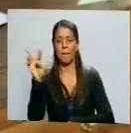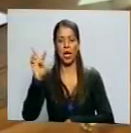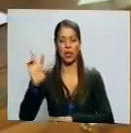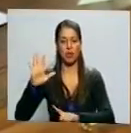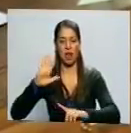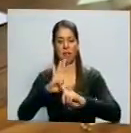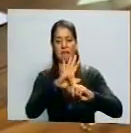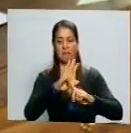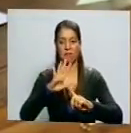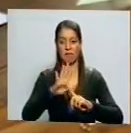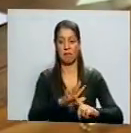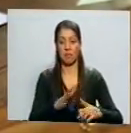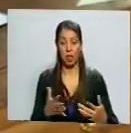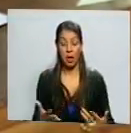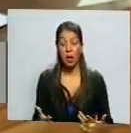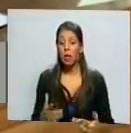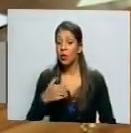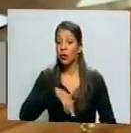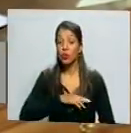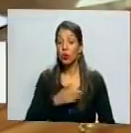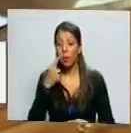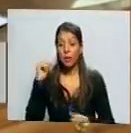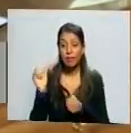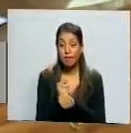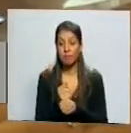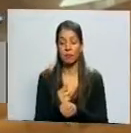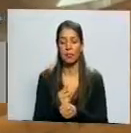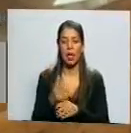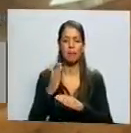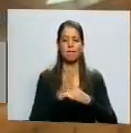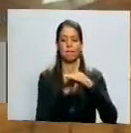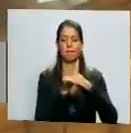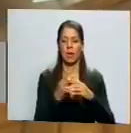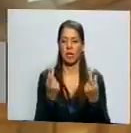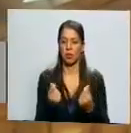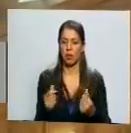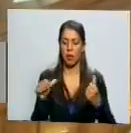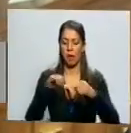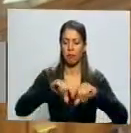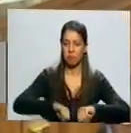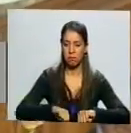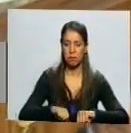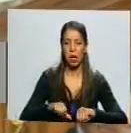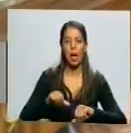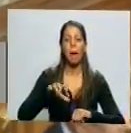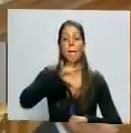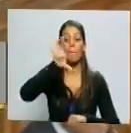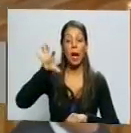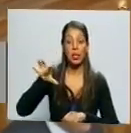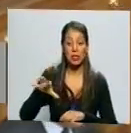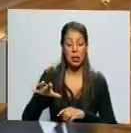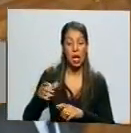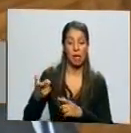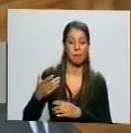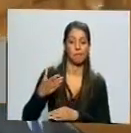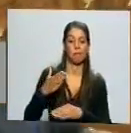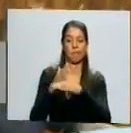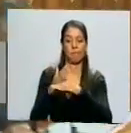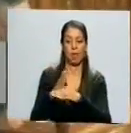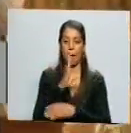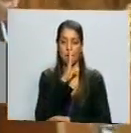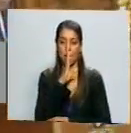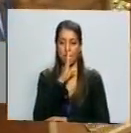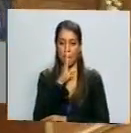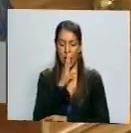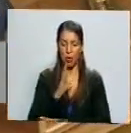y la resulta y la materialización de ese bloqueo son estas acciones internacionales desde el punto de vista financiero